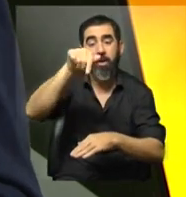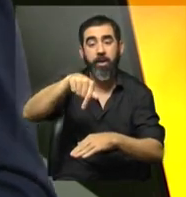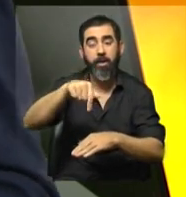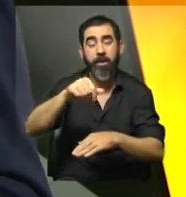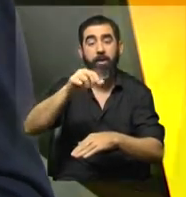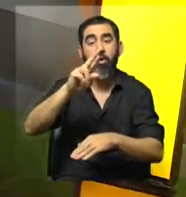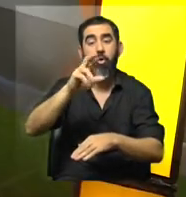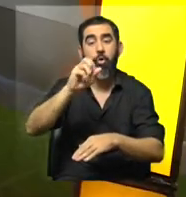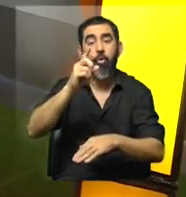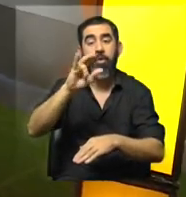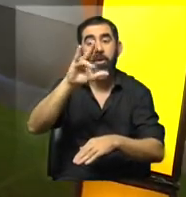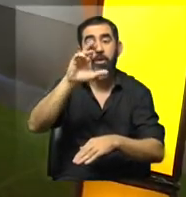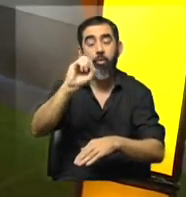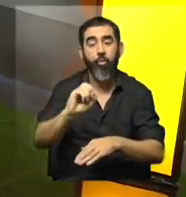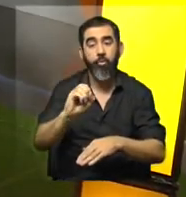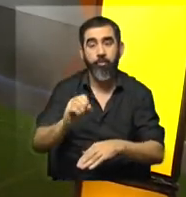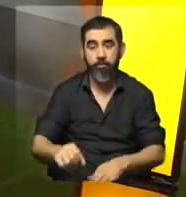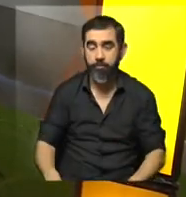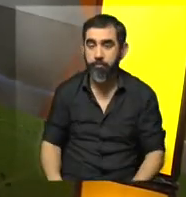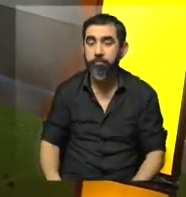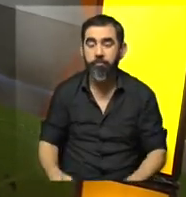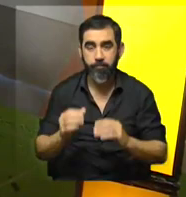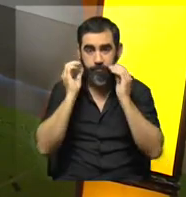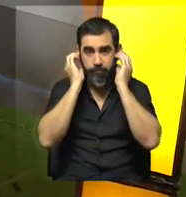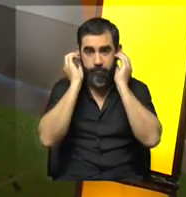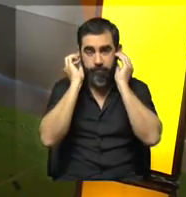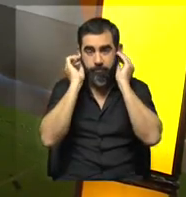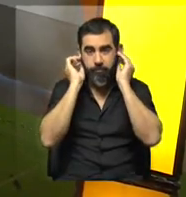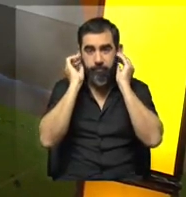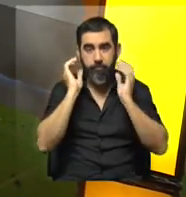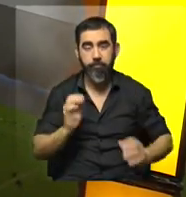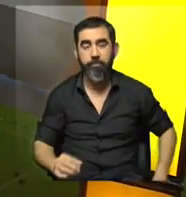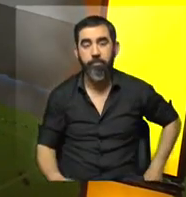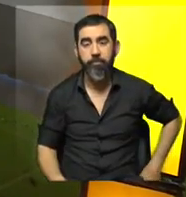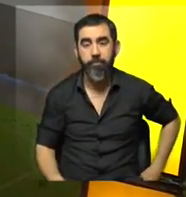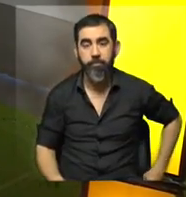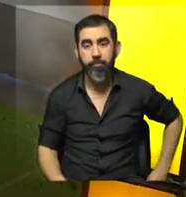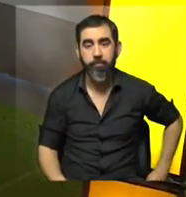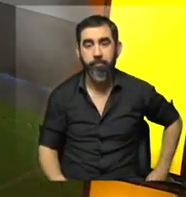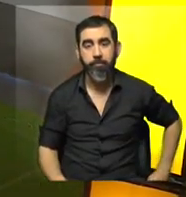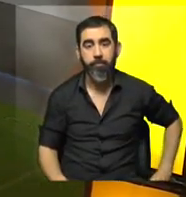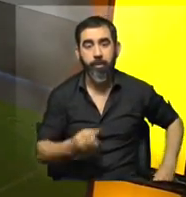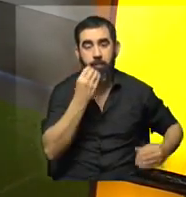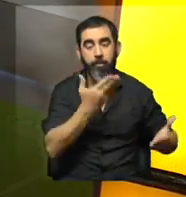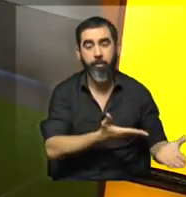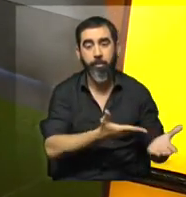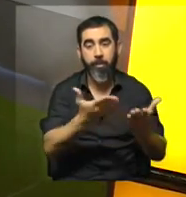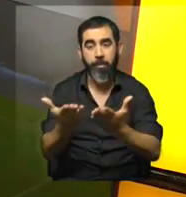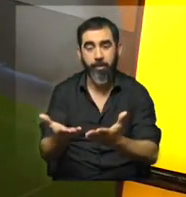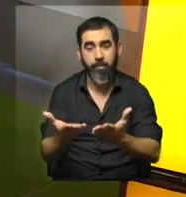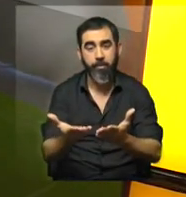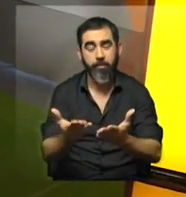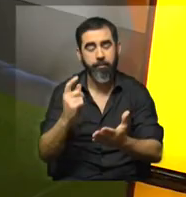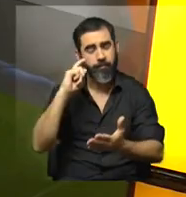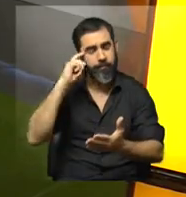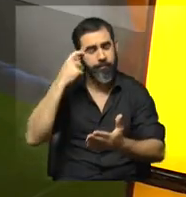Belenda. Rodrigo, se nos suma aquí en estudios. Bienvenido. Es muy loco